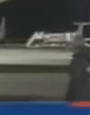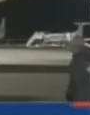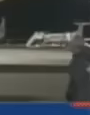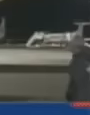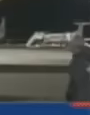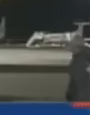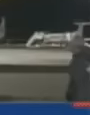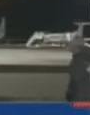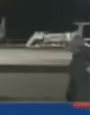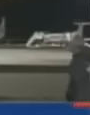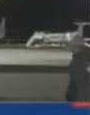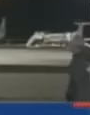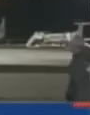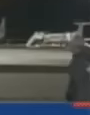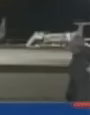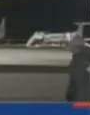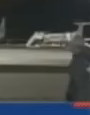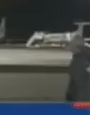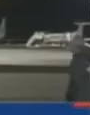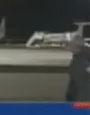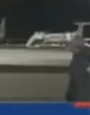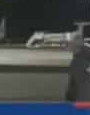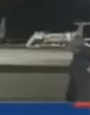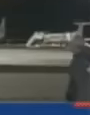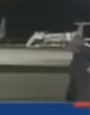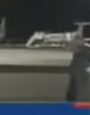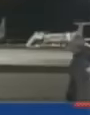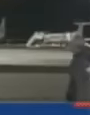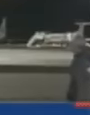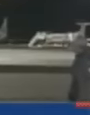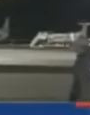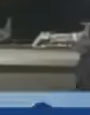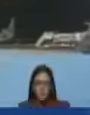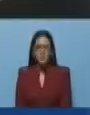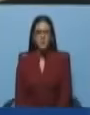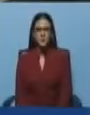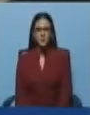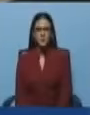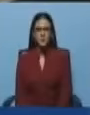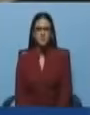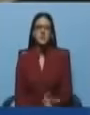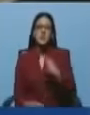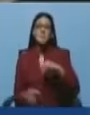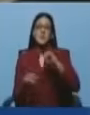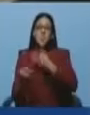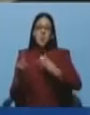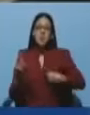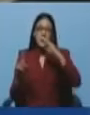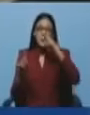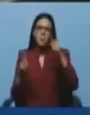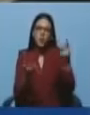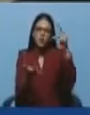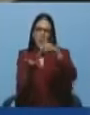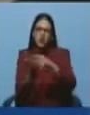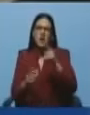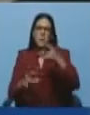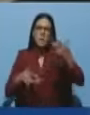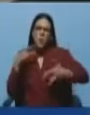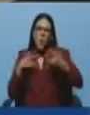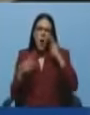hablado el presidente constitucional de la República Bolivariana de Venezuela, Nicolás Maduro. Este